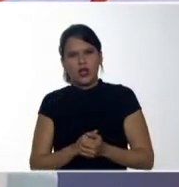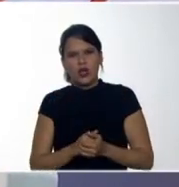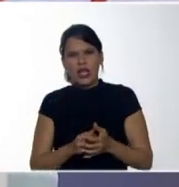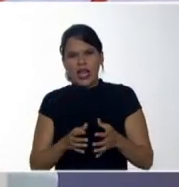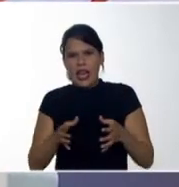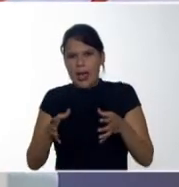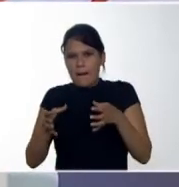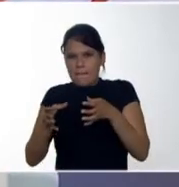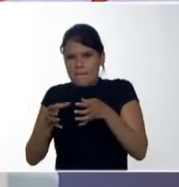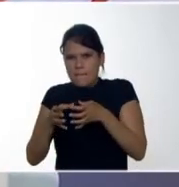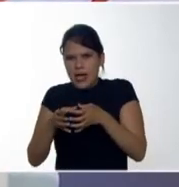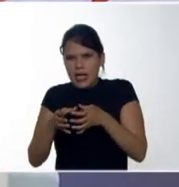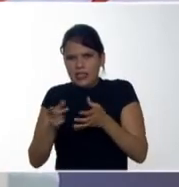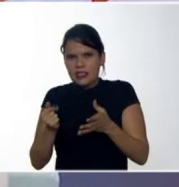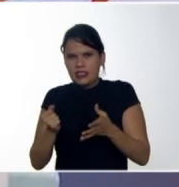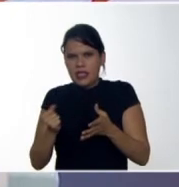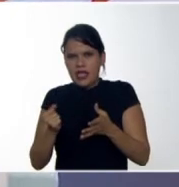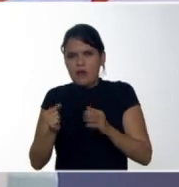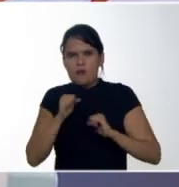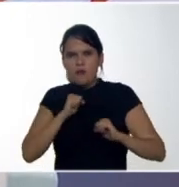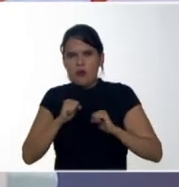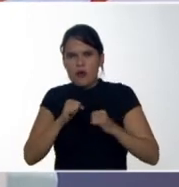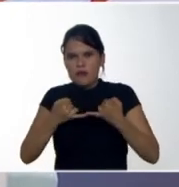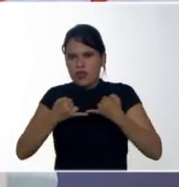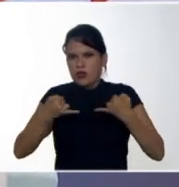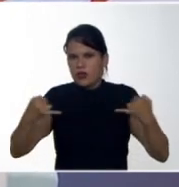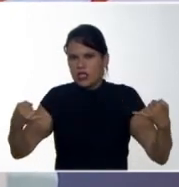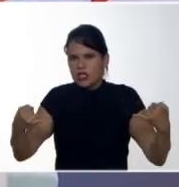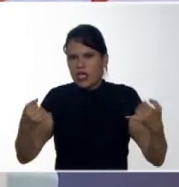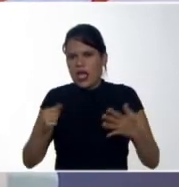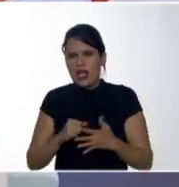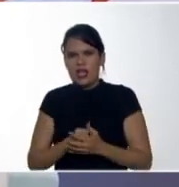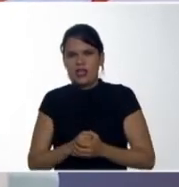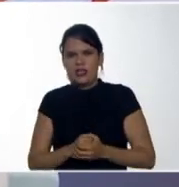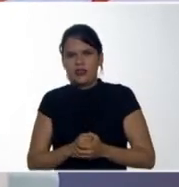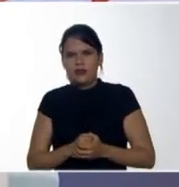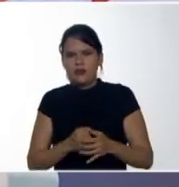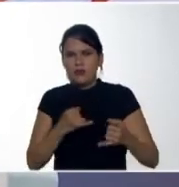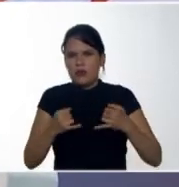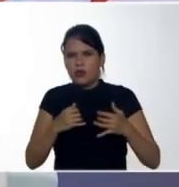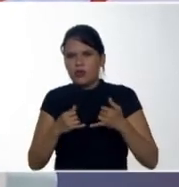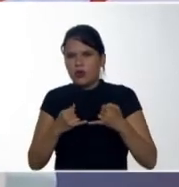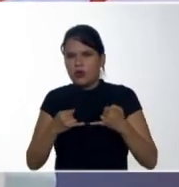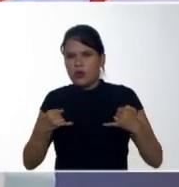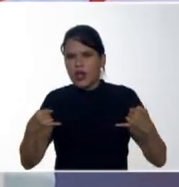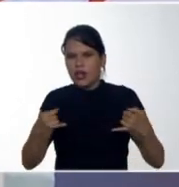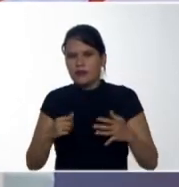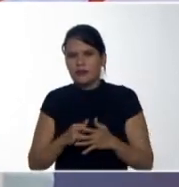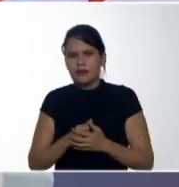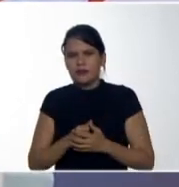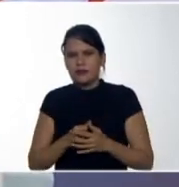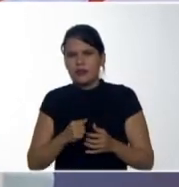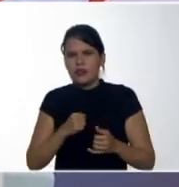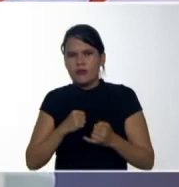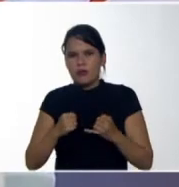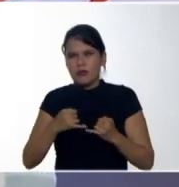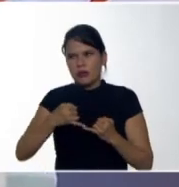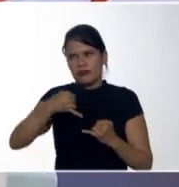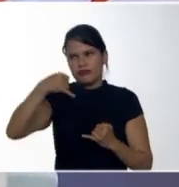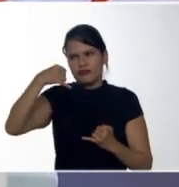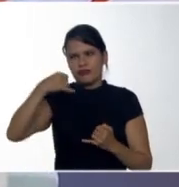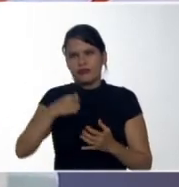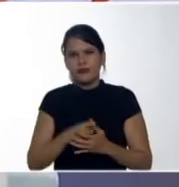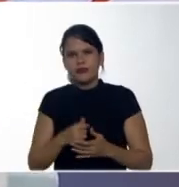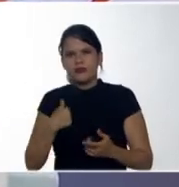masa, cantidad de movimiento lineal y la conservación del momento angular y movimiento perpetuo.